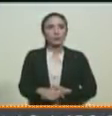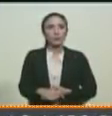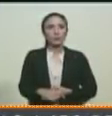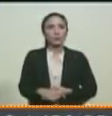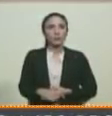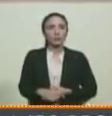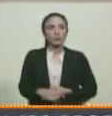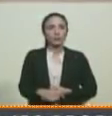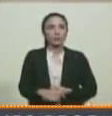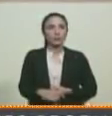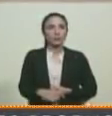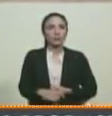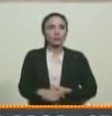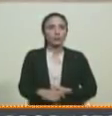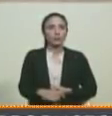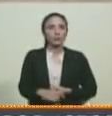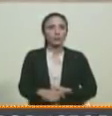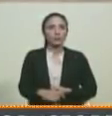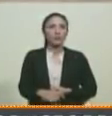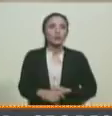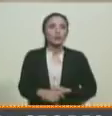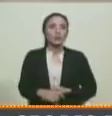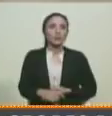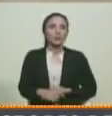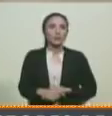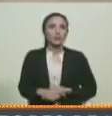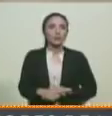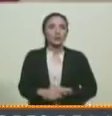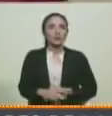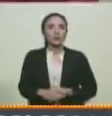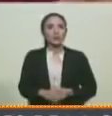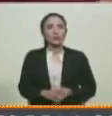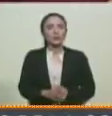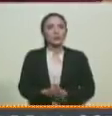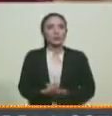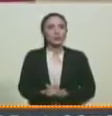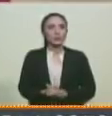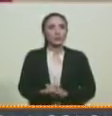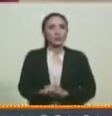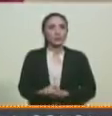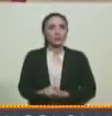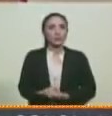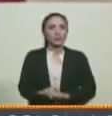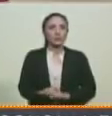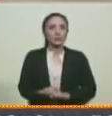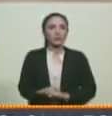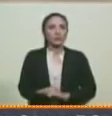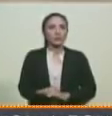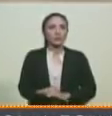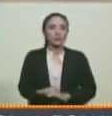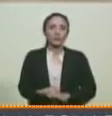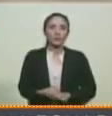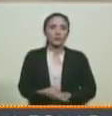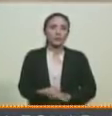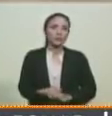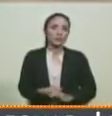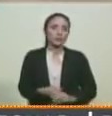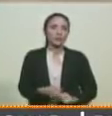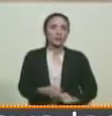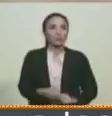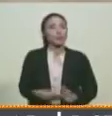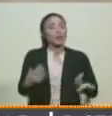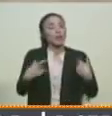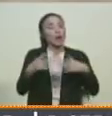para articular una acción que nos permita atender desde el hueco en la avenida, en la calle, en la autopista, hasta